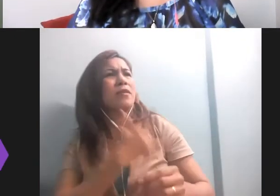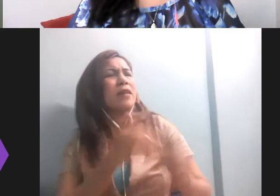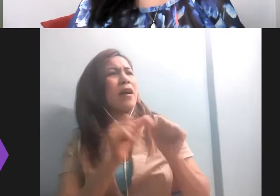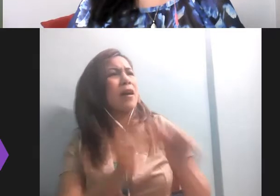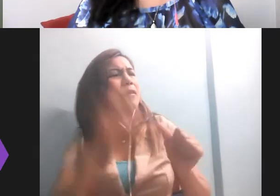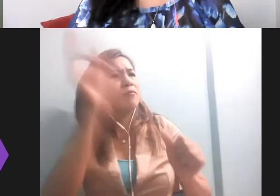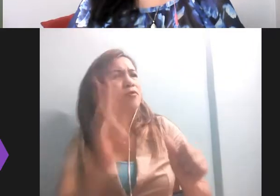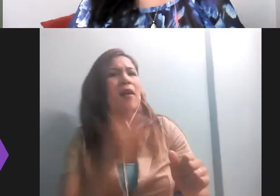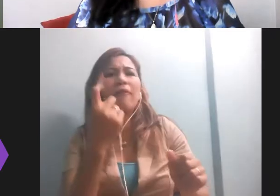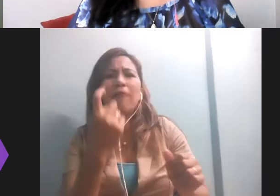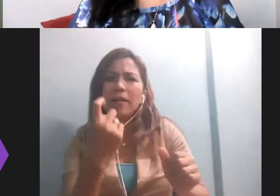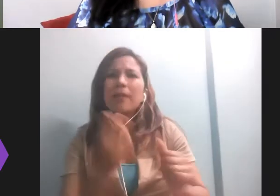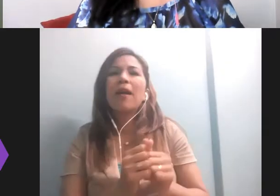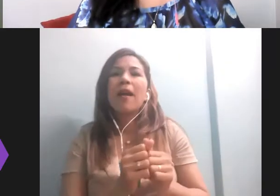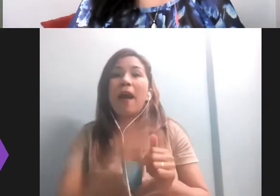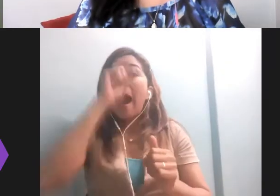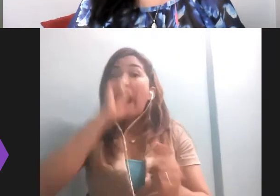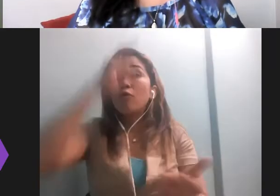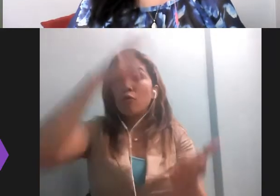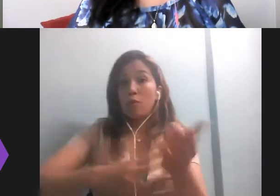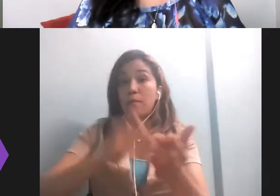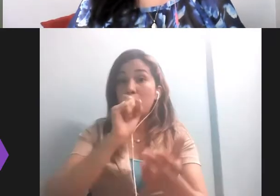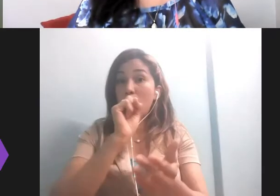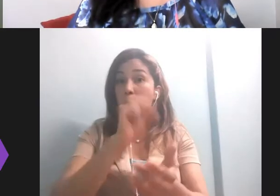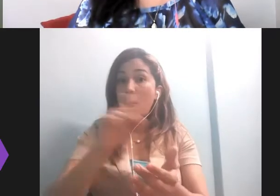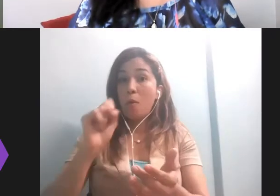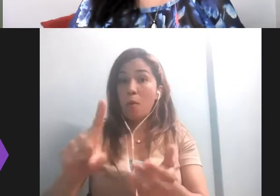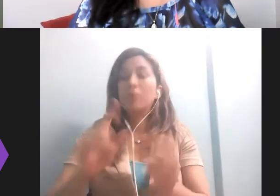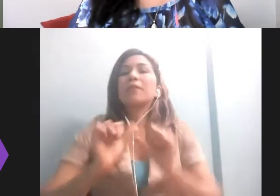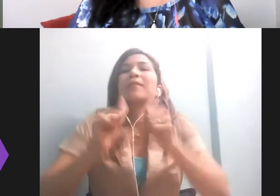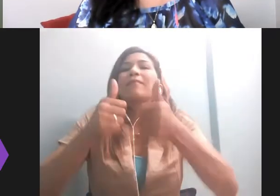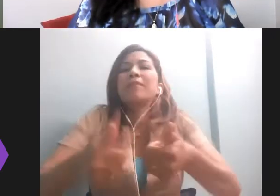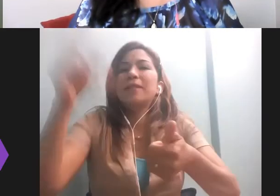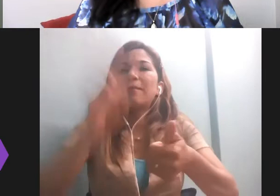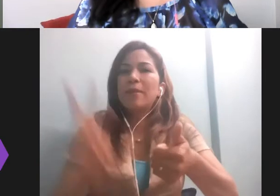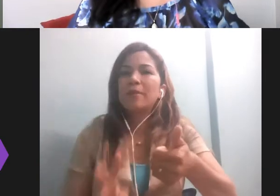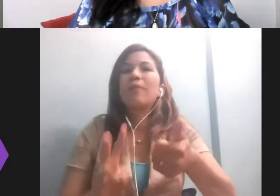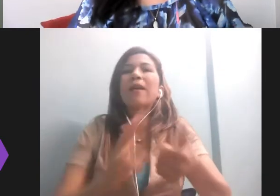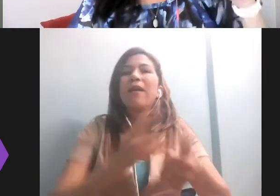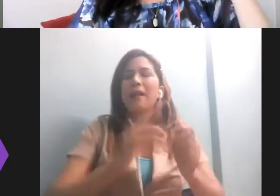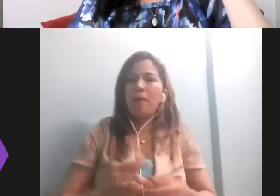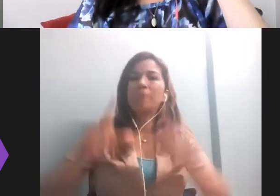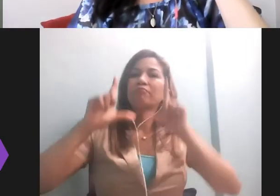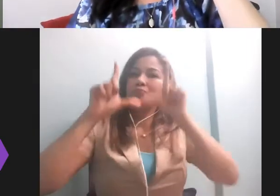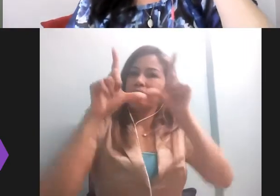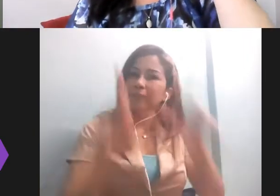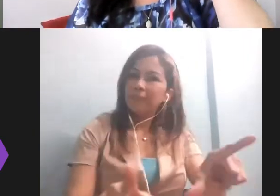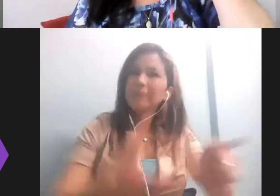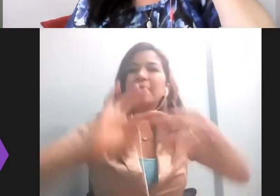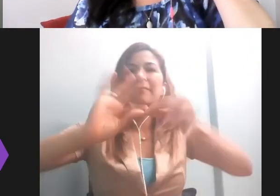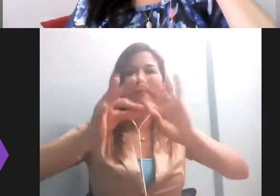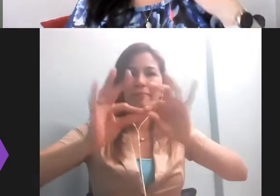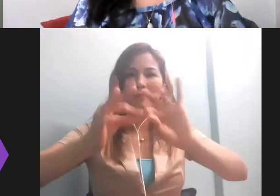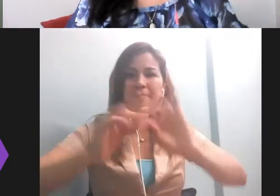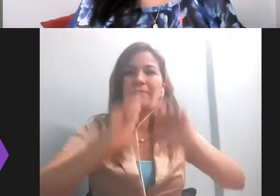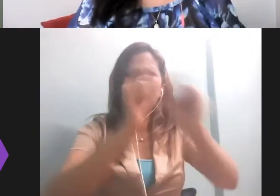se creó la carrera en el año 2011 y a raíz de eso pues hubo una formación académica de los intérpretes a nivel nacional. Algo que